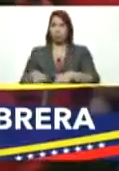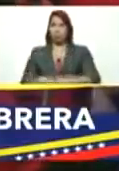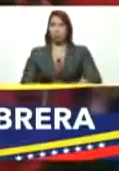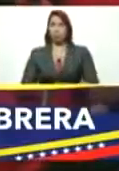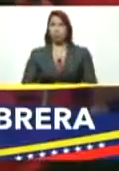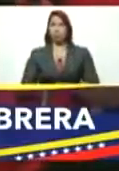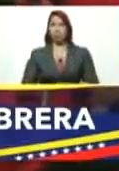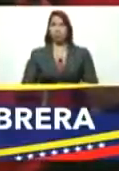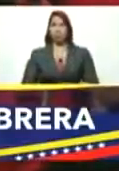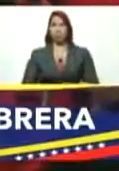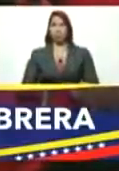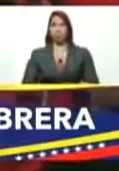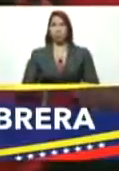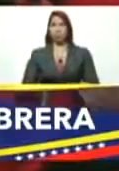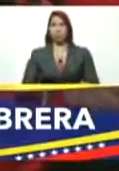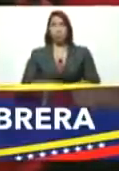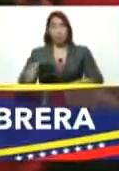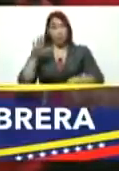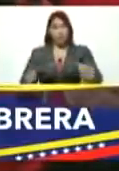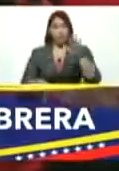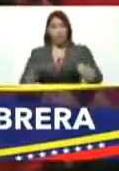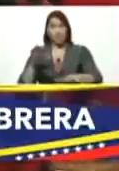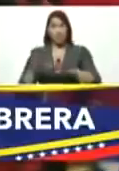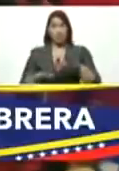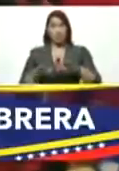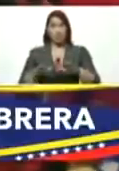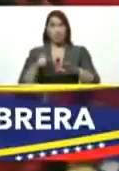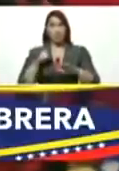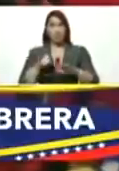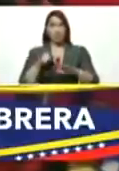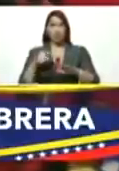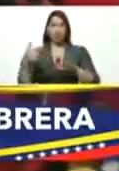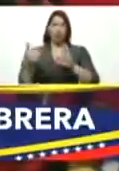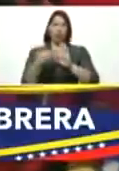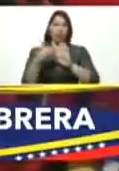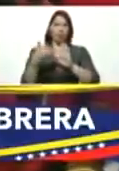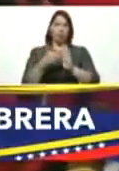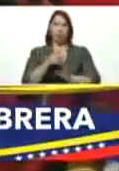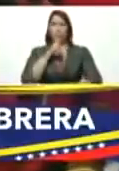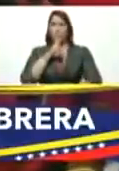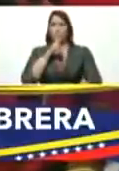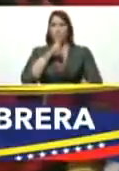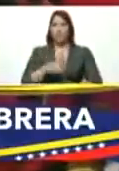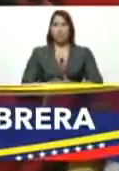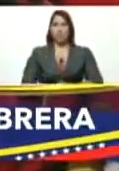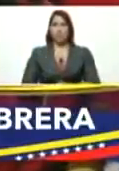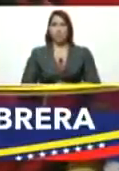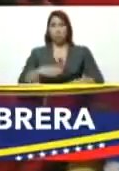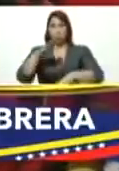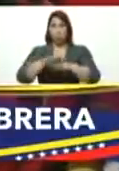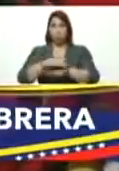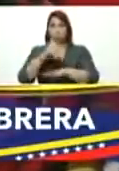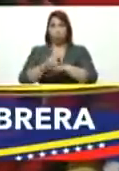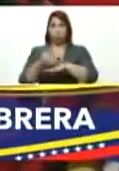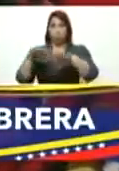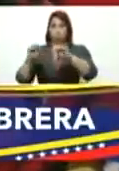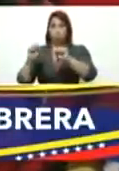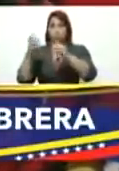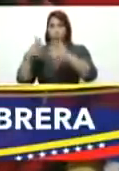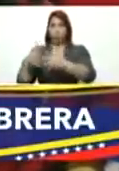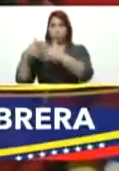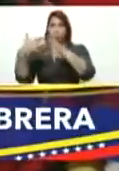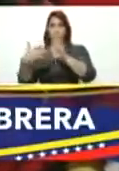comandante a pesar de que esto ha sido un ataque terrible de parte del imperialismo